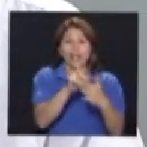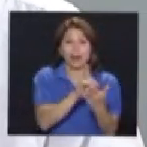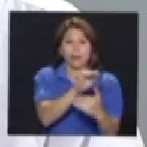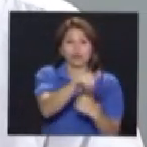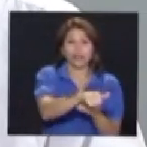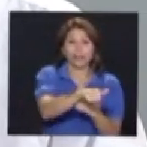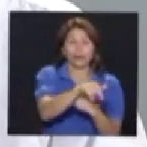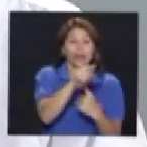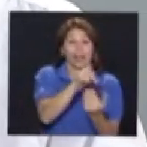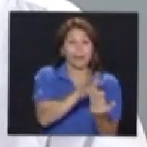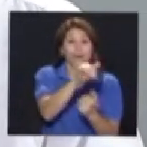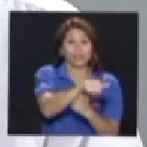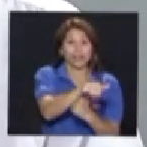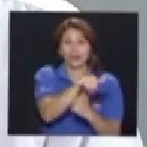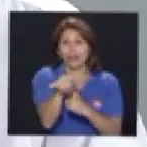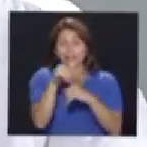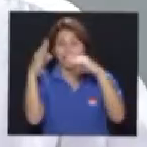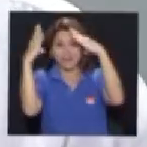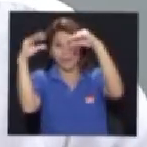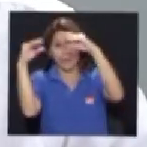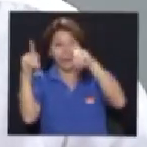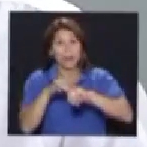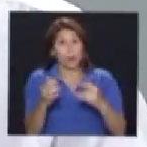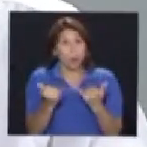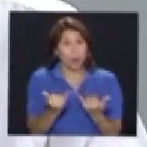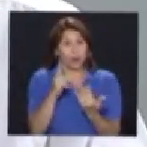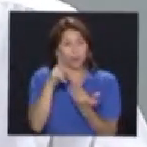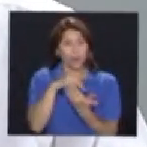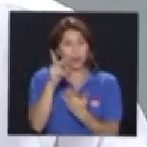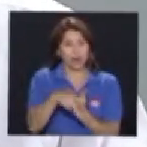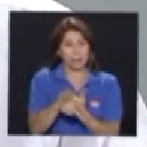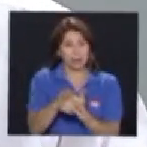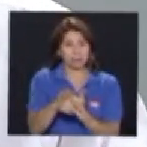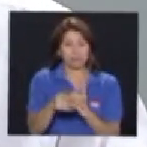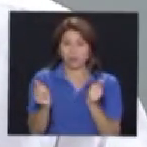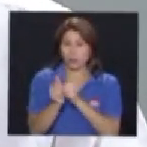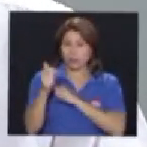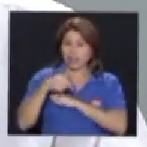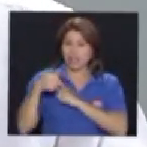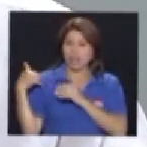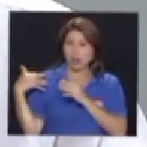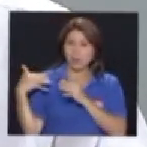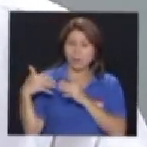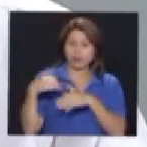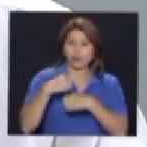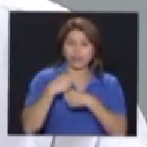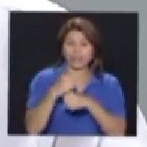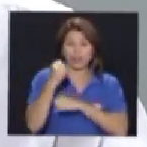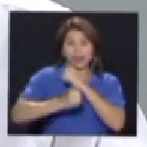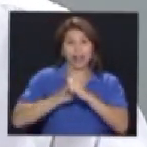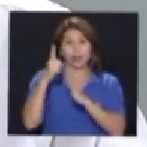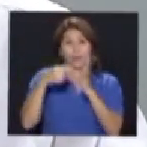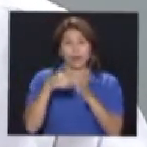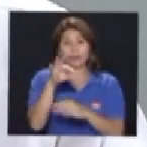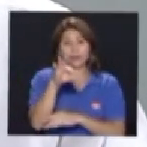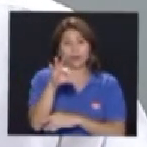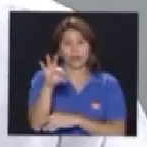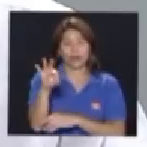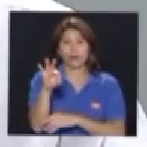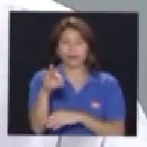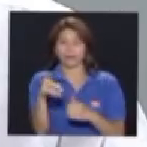Y hoy en día tenemos un programa que se fue construyendo a lo largo del tiempo. En el 99 aparece el primer